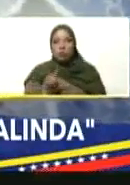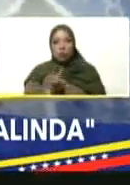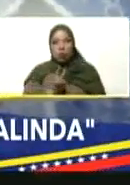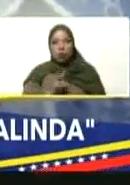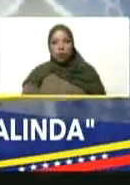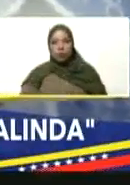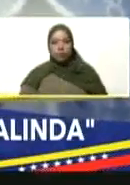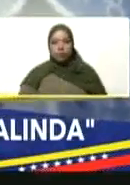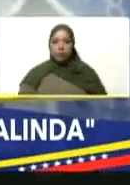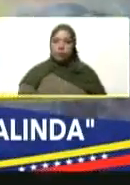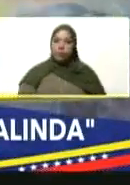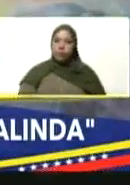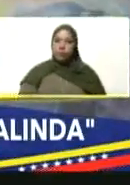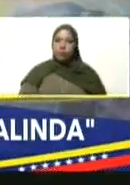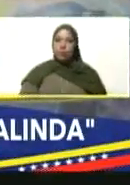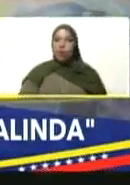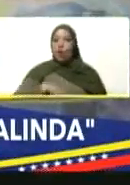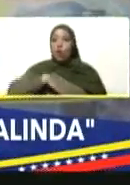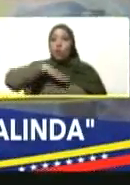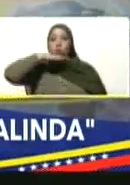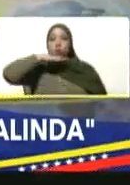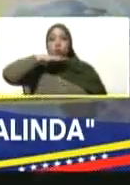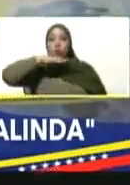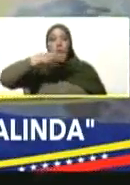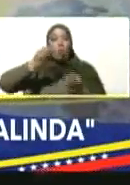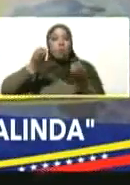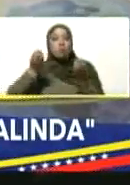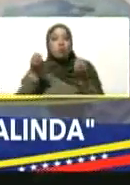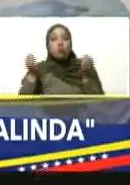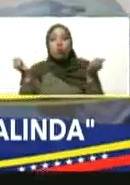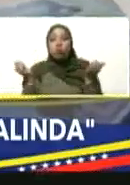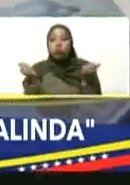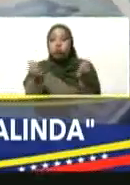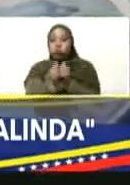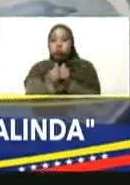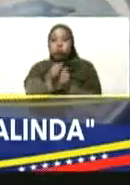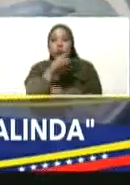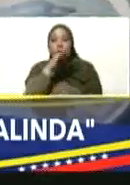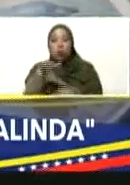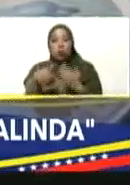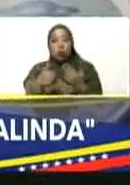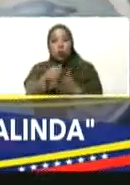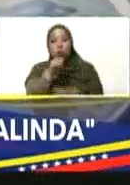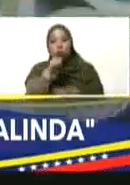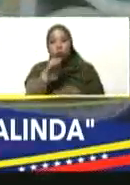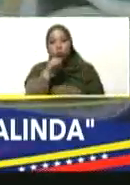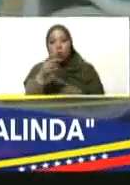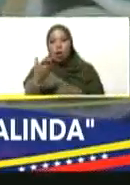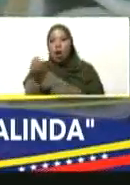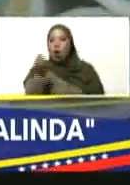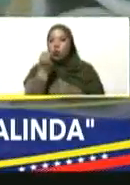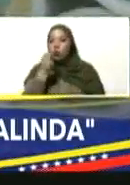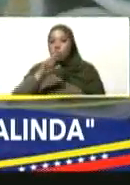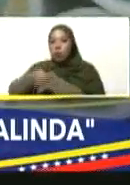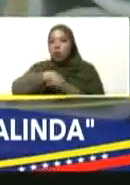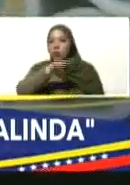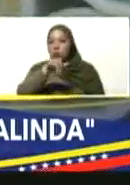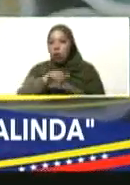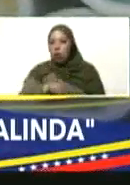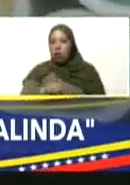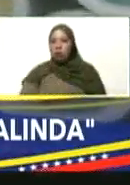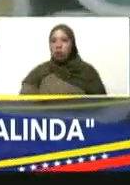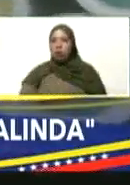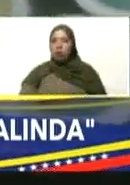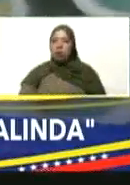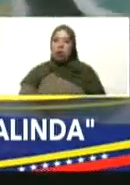en abundantes cantidades, no solamente para el abastecimiento, para el autoconsumo nacional, sino también